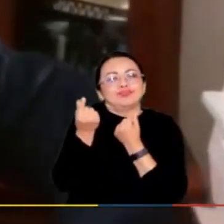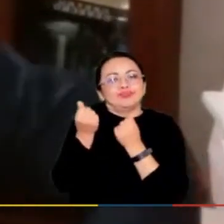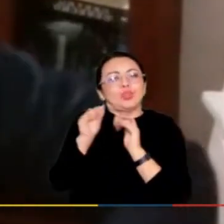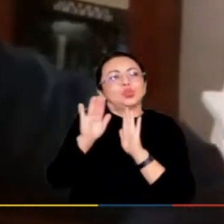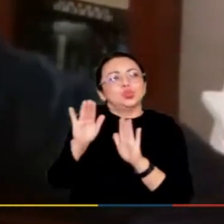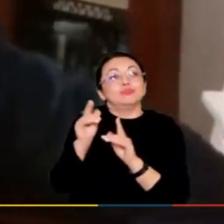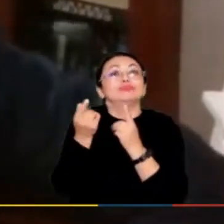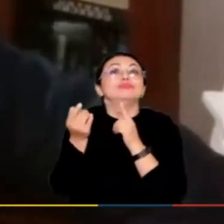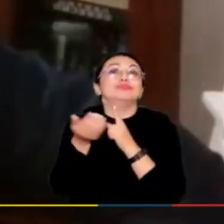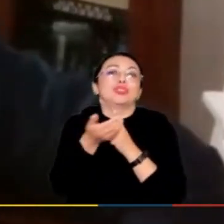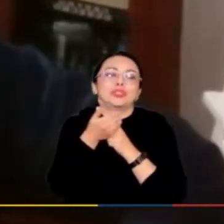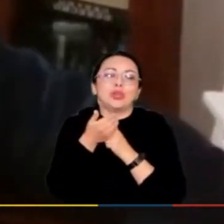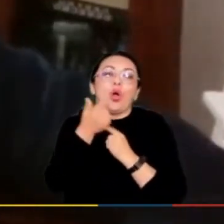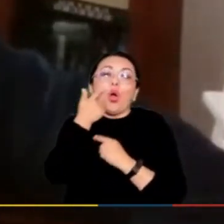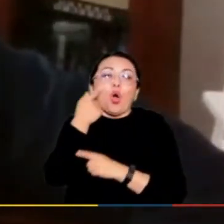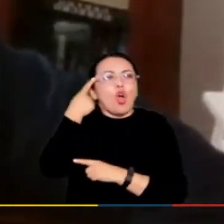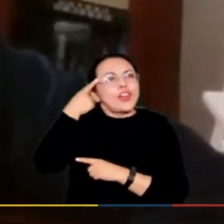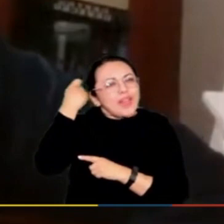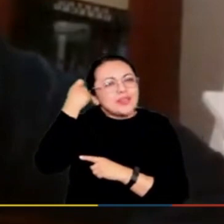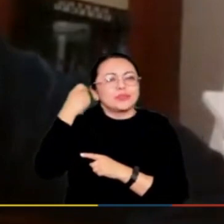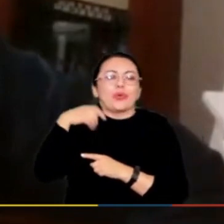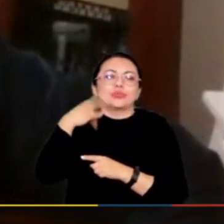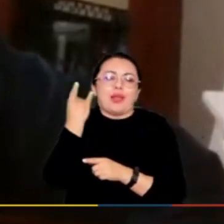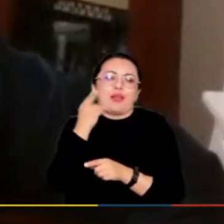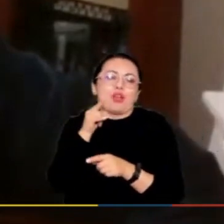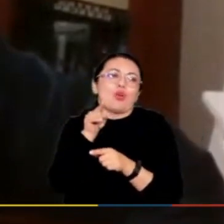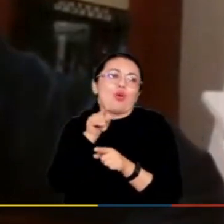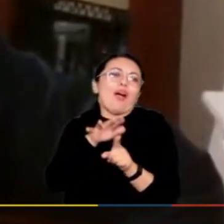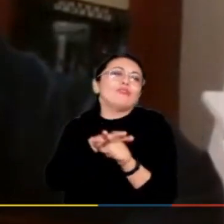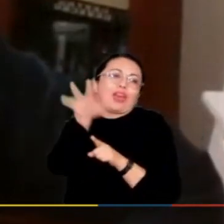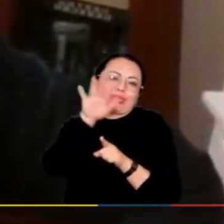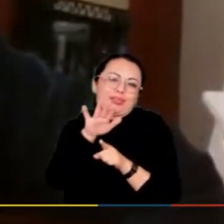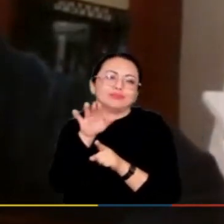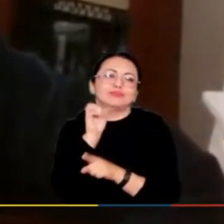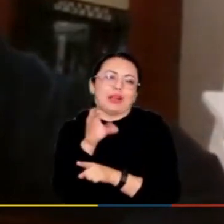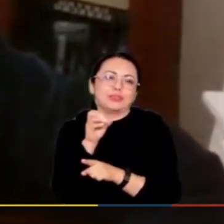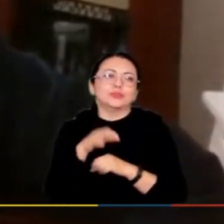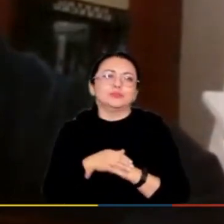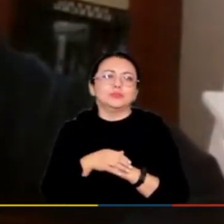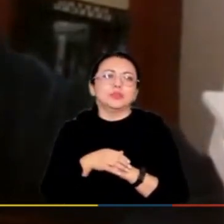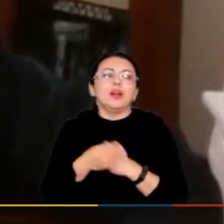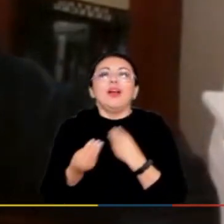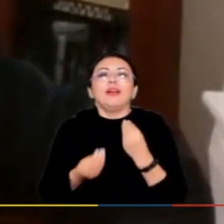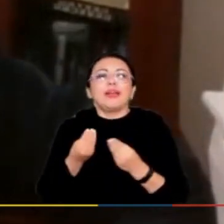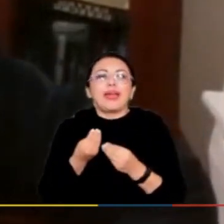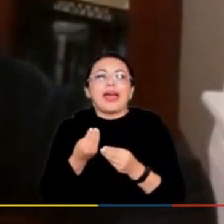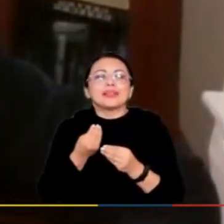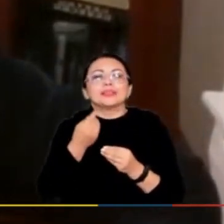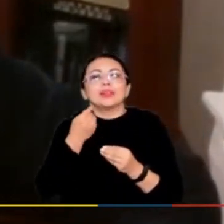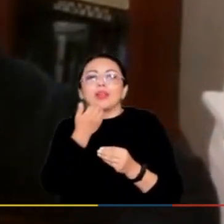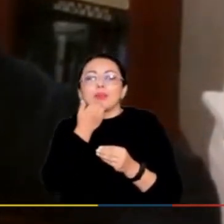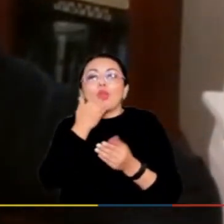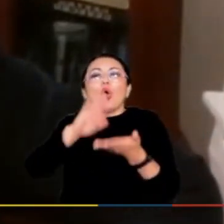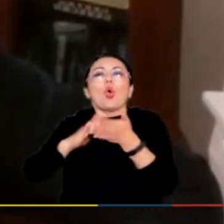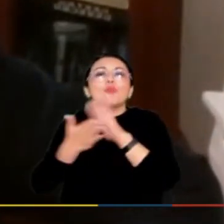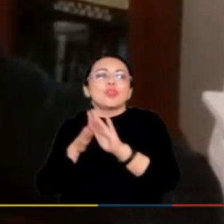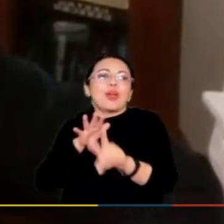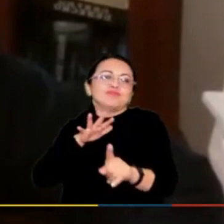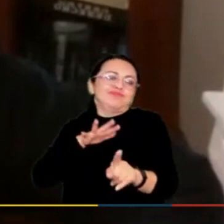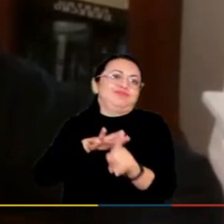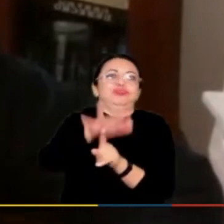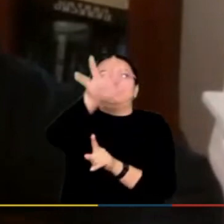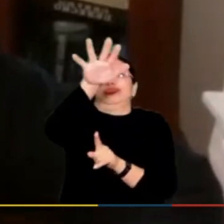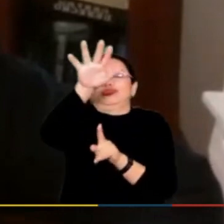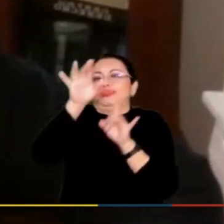evitar riesgos al sistema financiero, pues sí, que las implicaciones que eso tendría en la comunidad. No sé